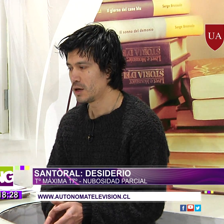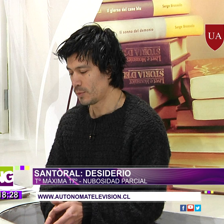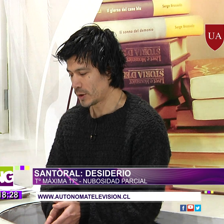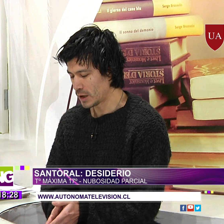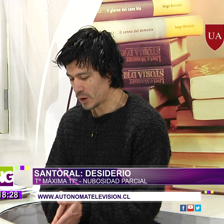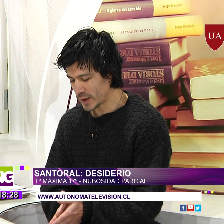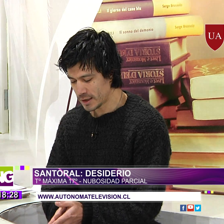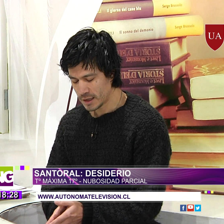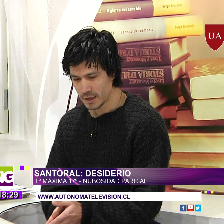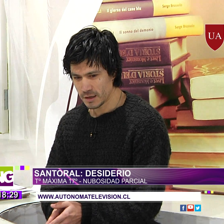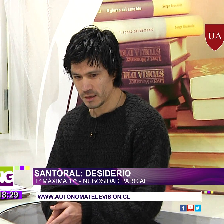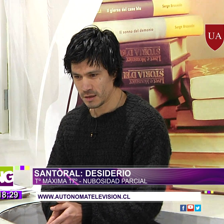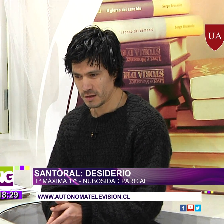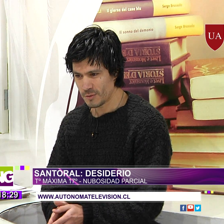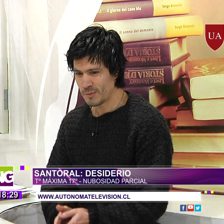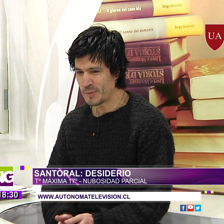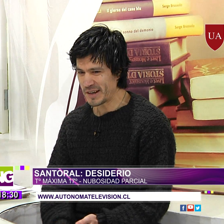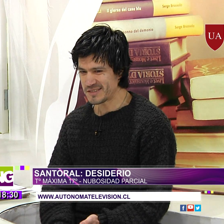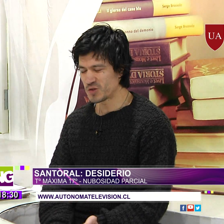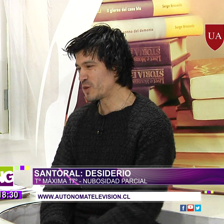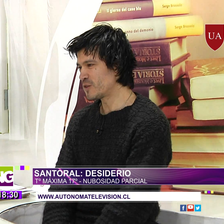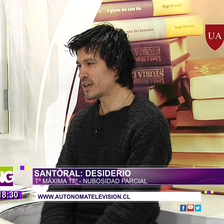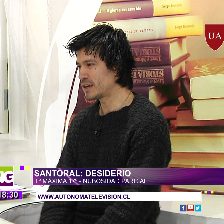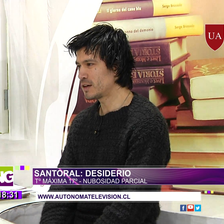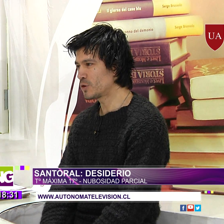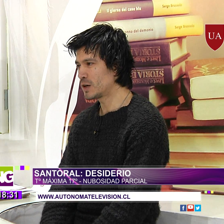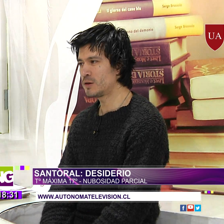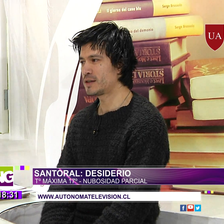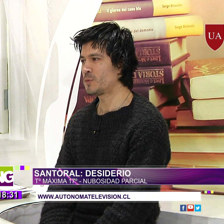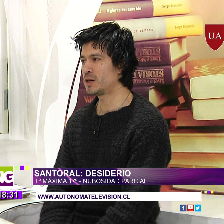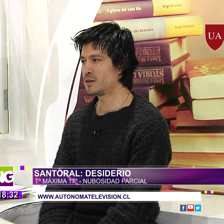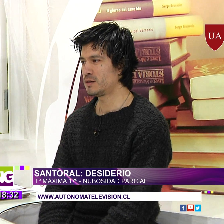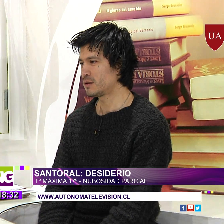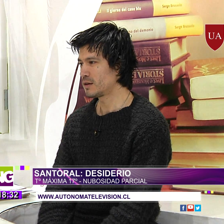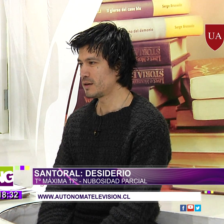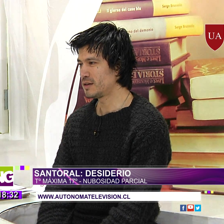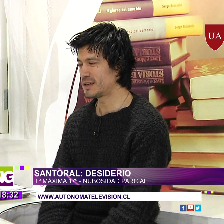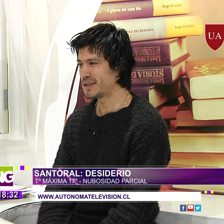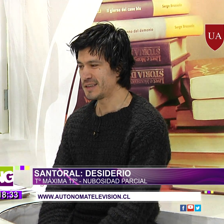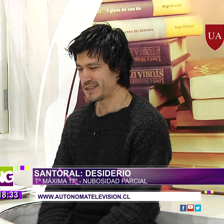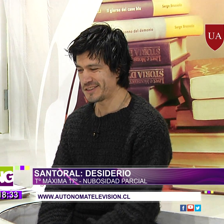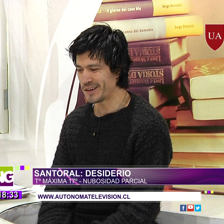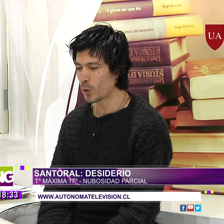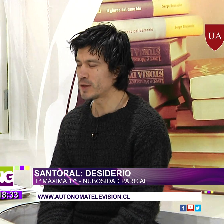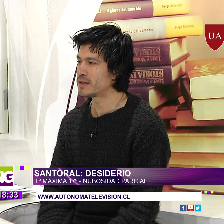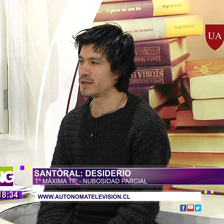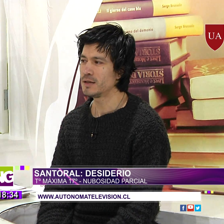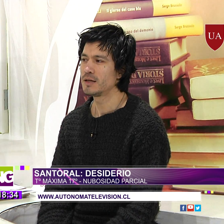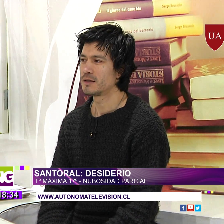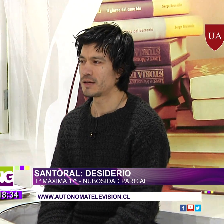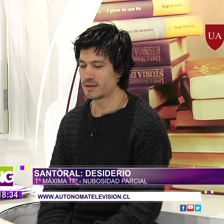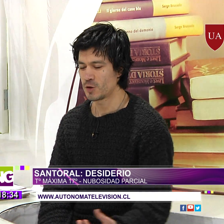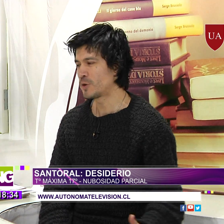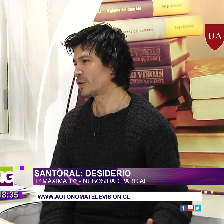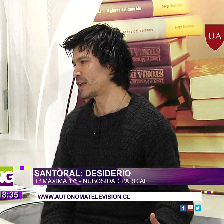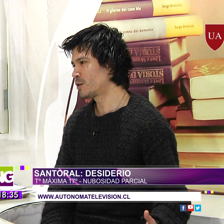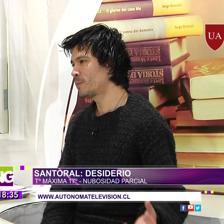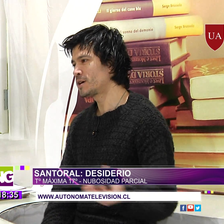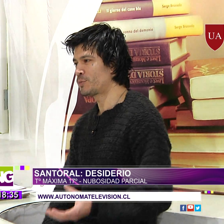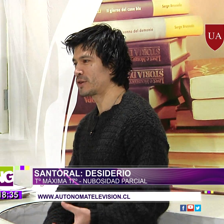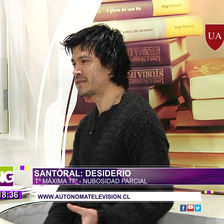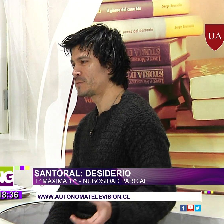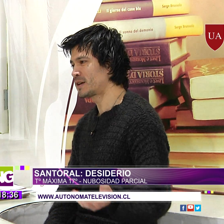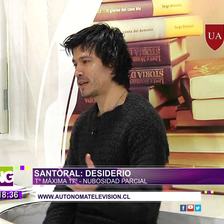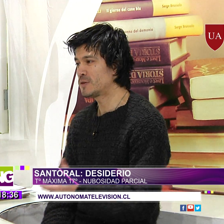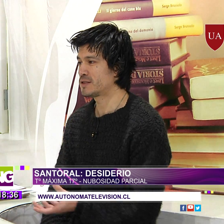sí. Pero ahora me parece súper bien que haya tocado el tema y que se den cuenta de que está tomando cada